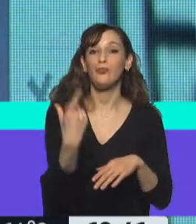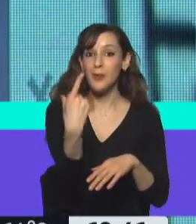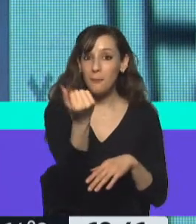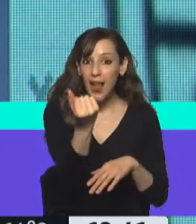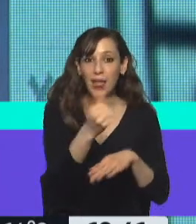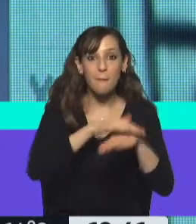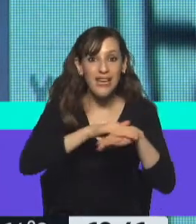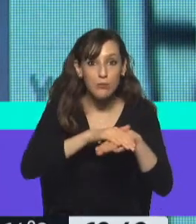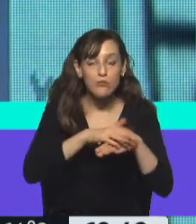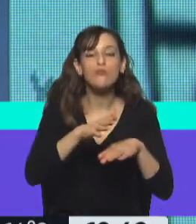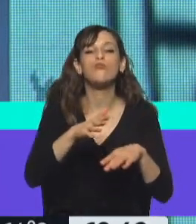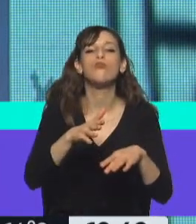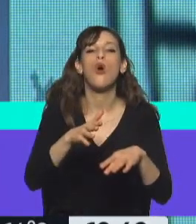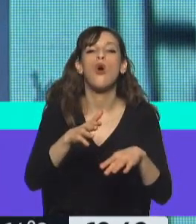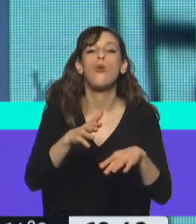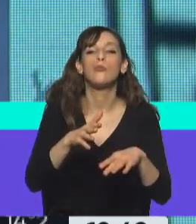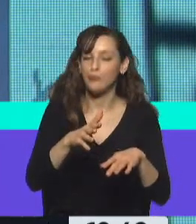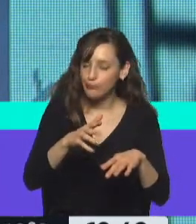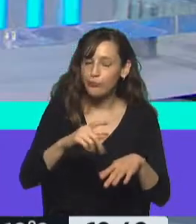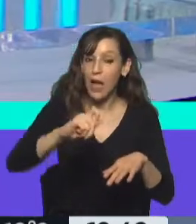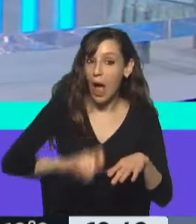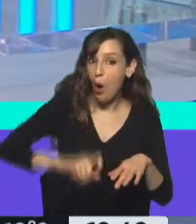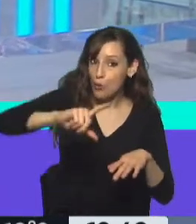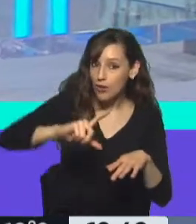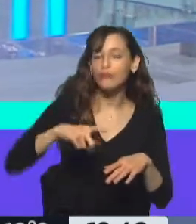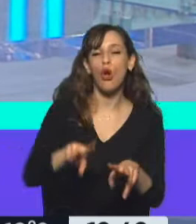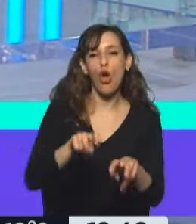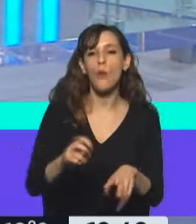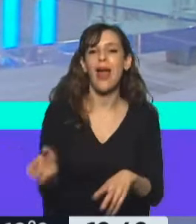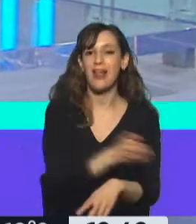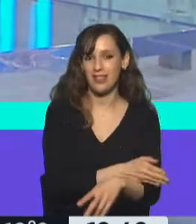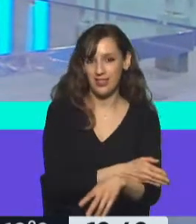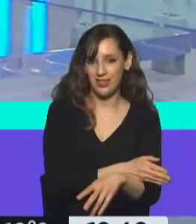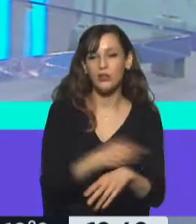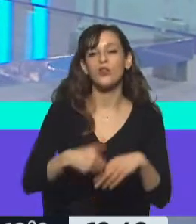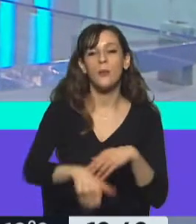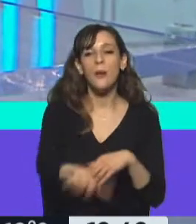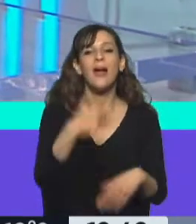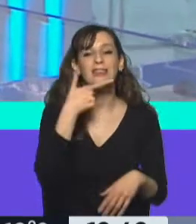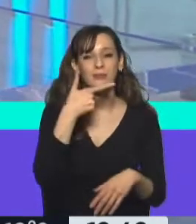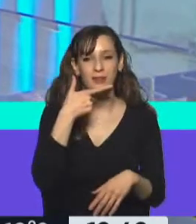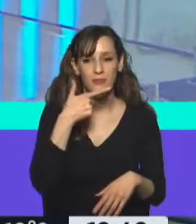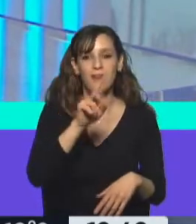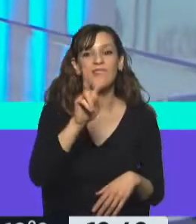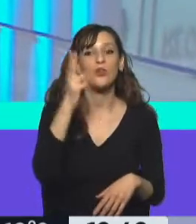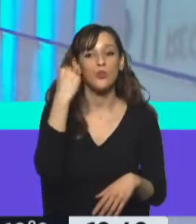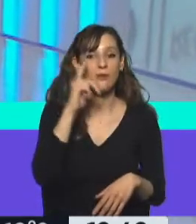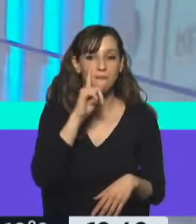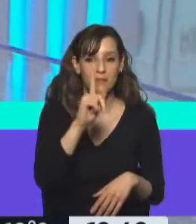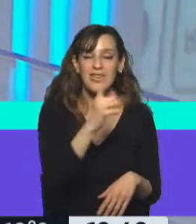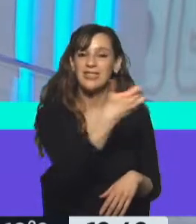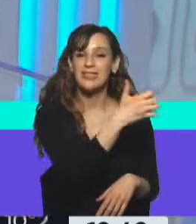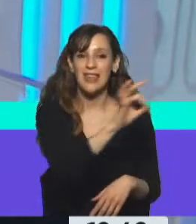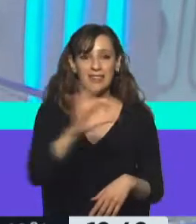se pagaría antes se pagaría antes entraría registra en el mes de septiembre ese salario mínimo 29 mil 600 que lo que está